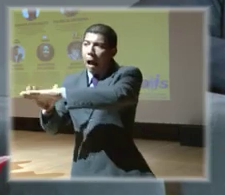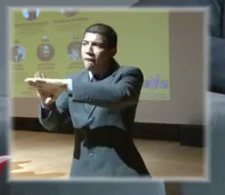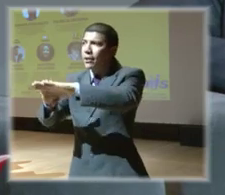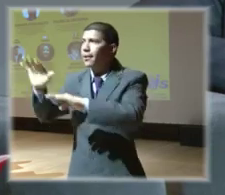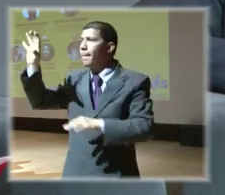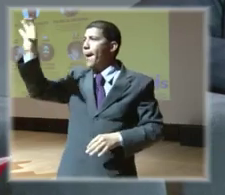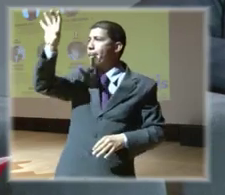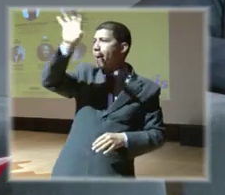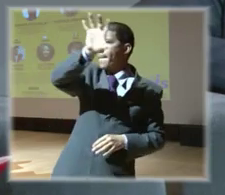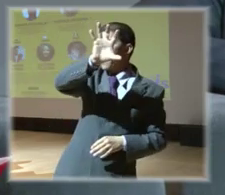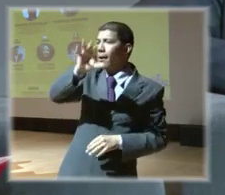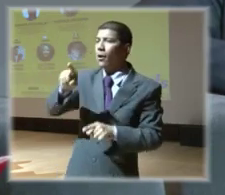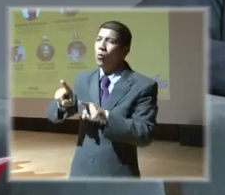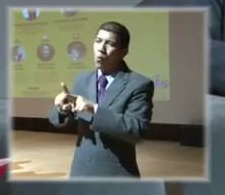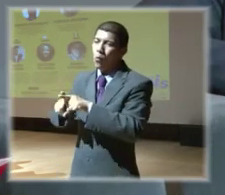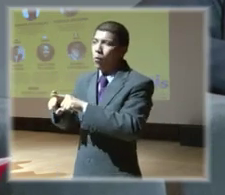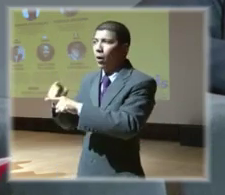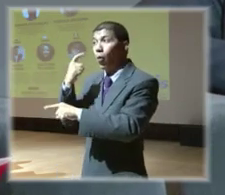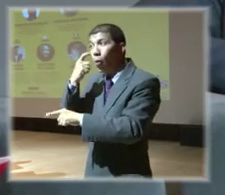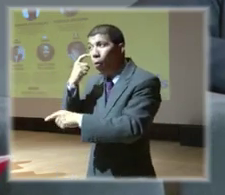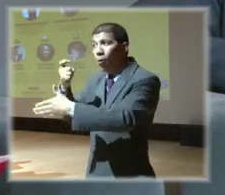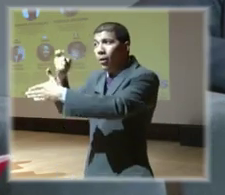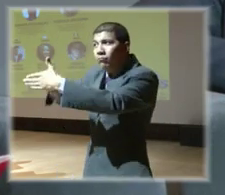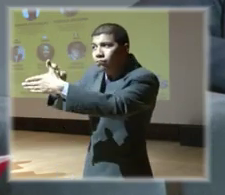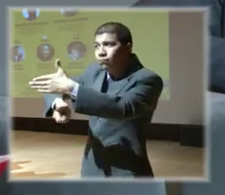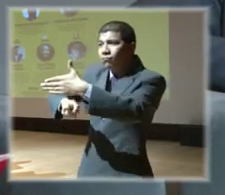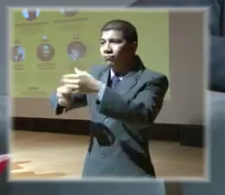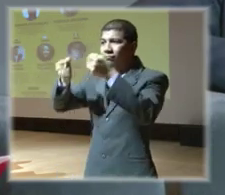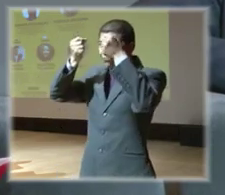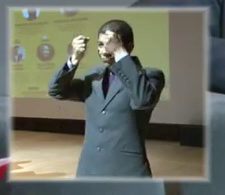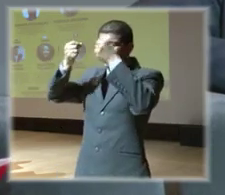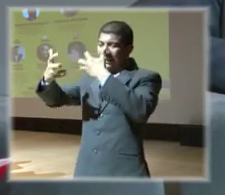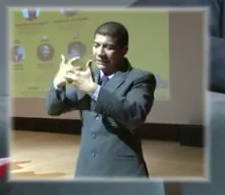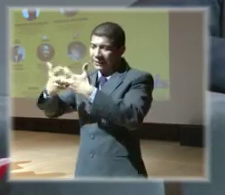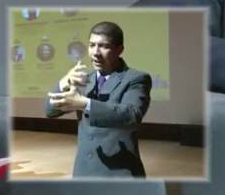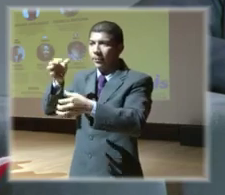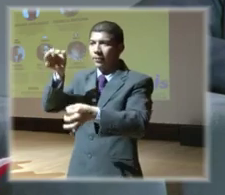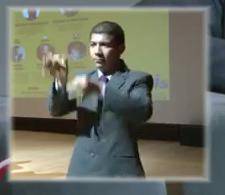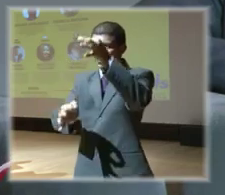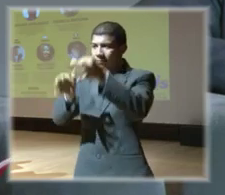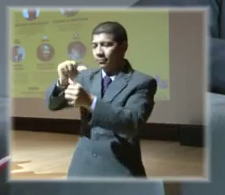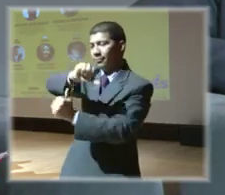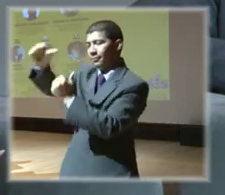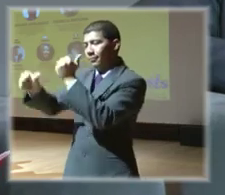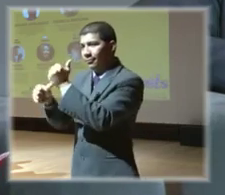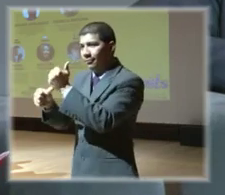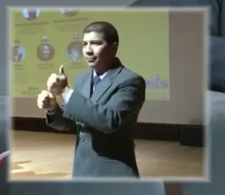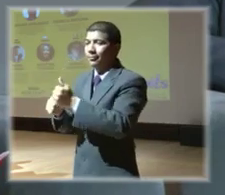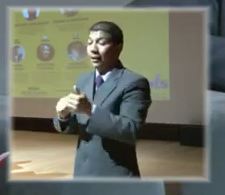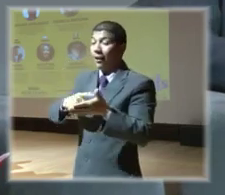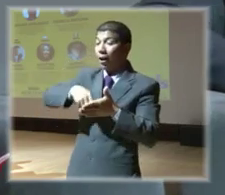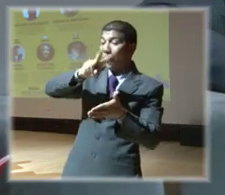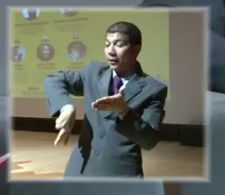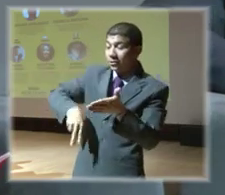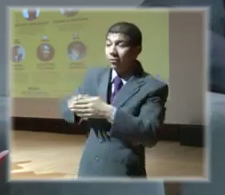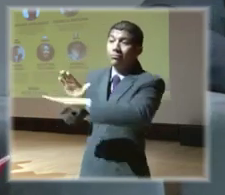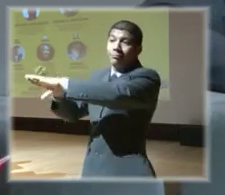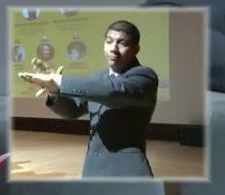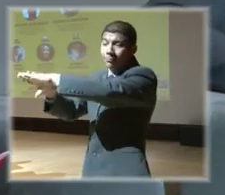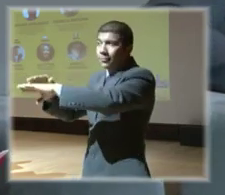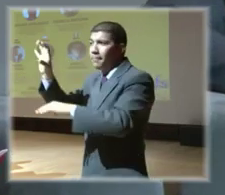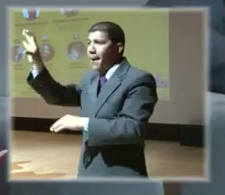países, recalcando la obligación de modificar esos sistemas sustitutivos. Además, en su primera observación general, que está recién salida